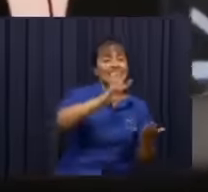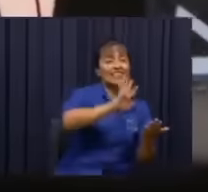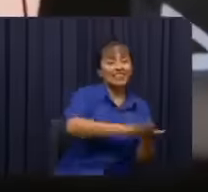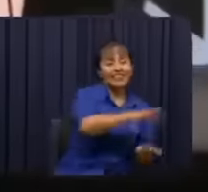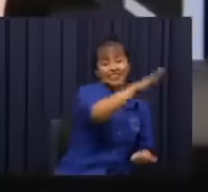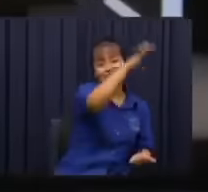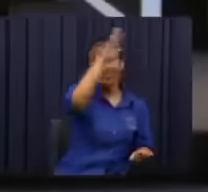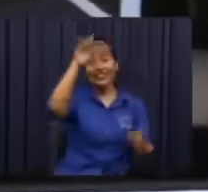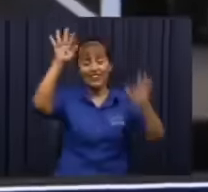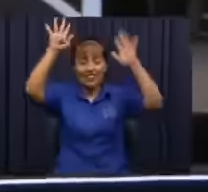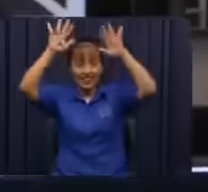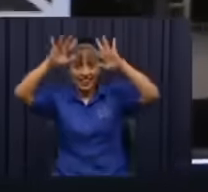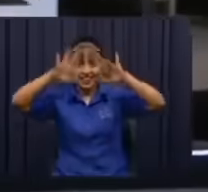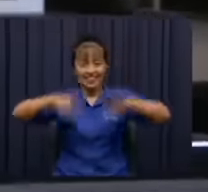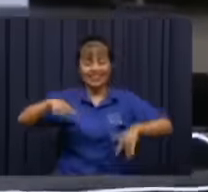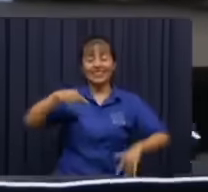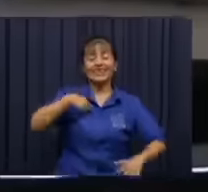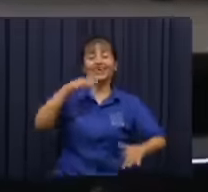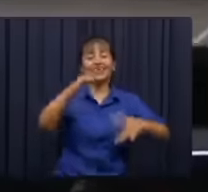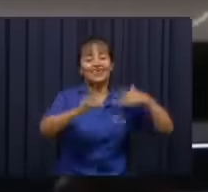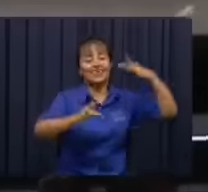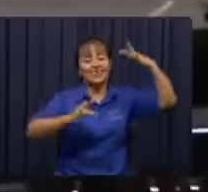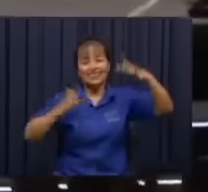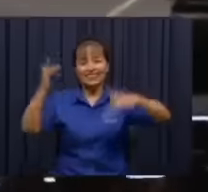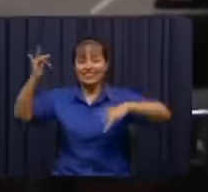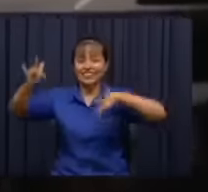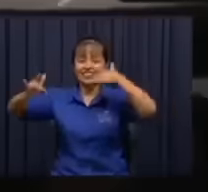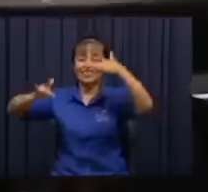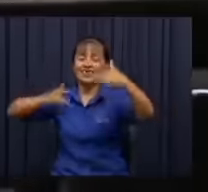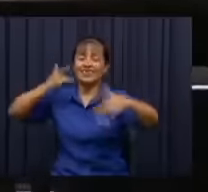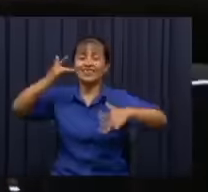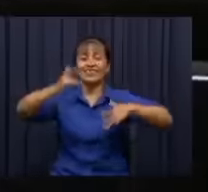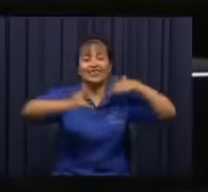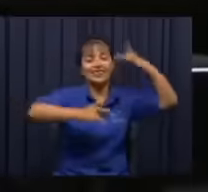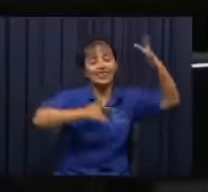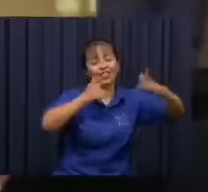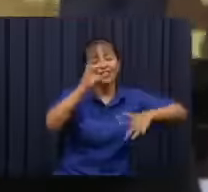Está cayendo de su gloria hoy aquí, lo puedo yo